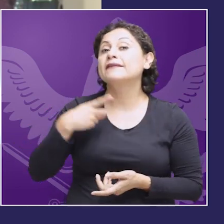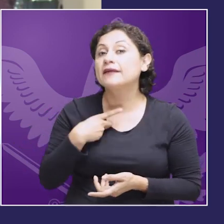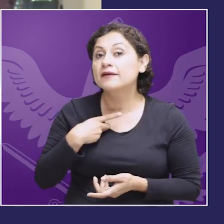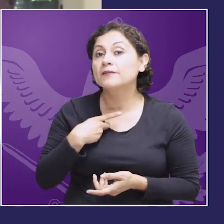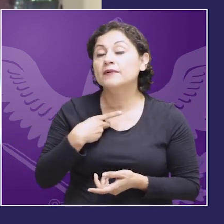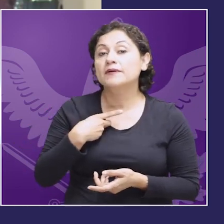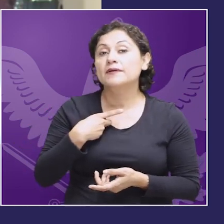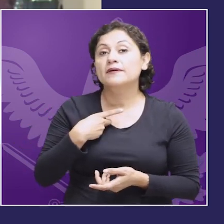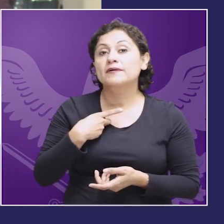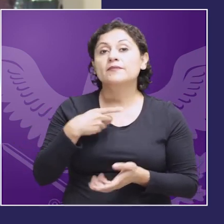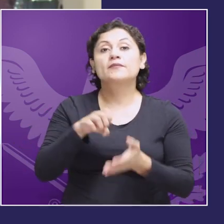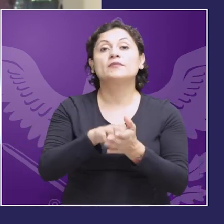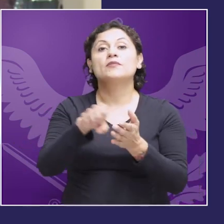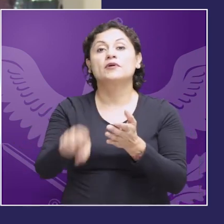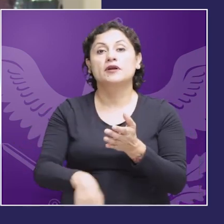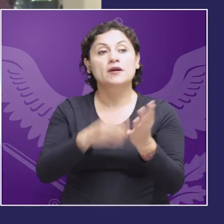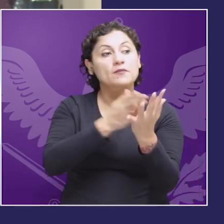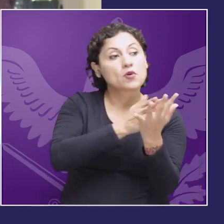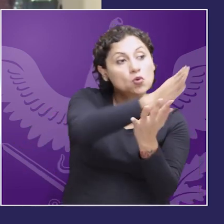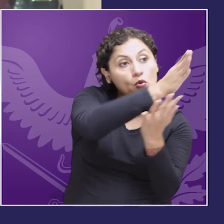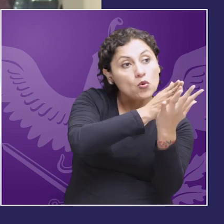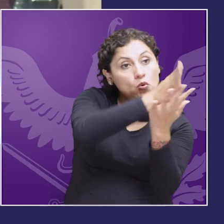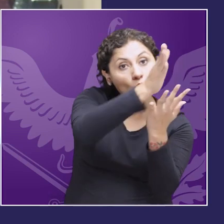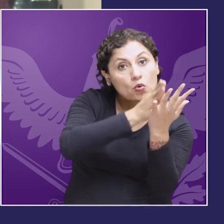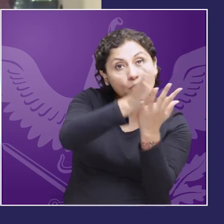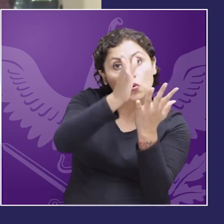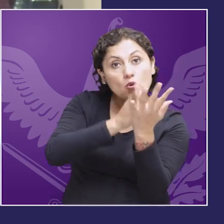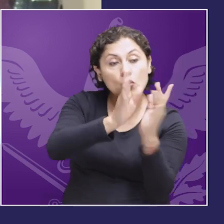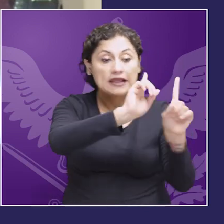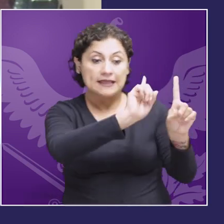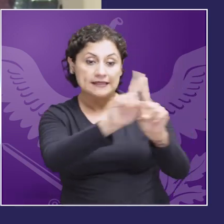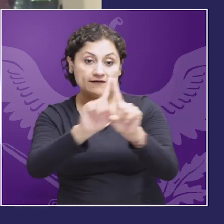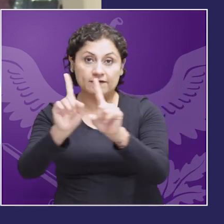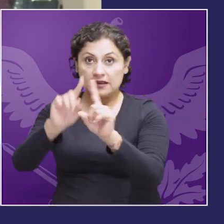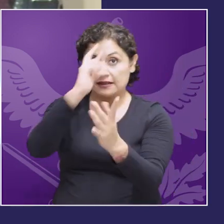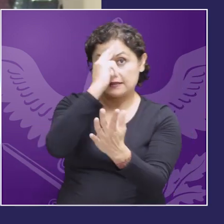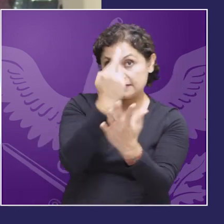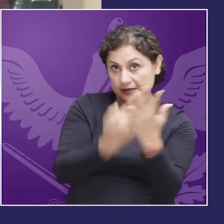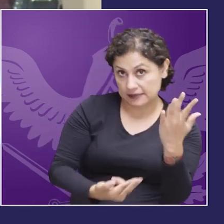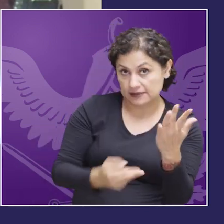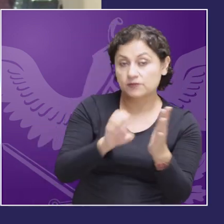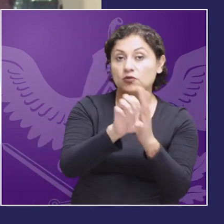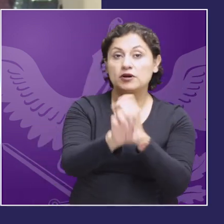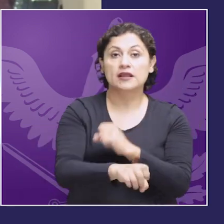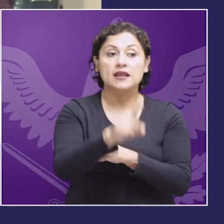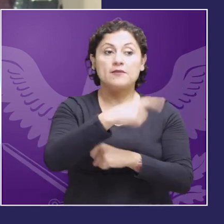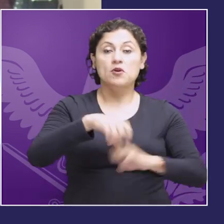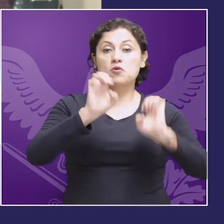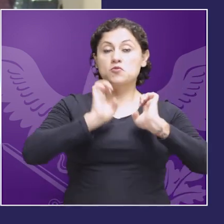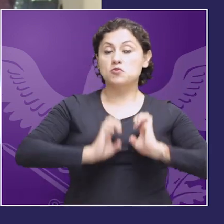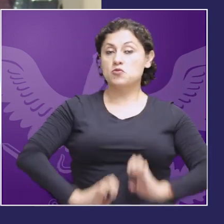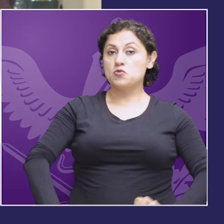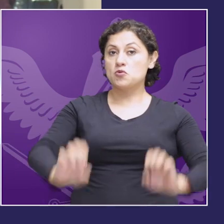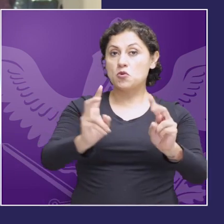las especificidades para todos los delitos de cuello blanco, porque son muy importantes, y entonces había que hacerle el